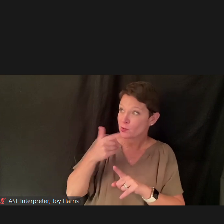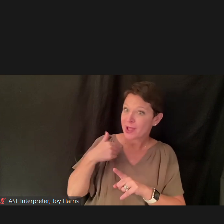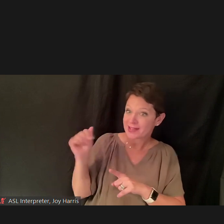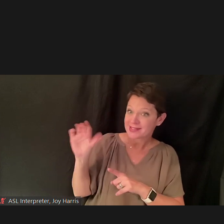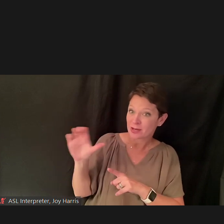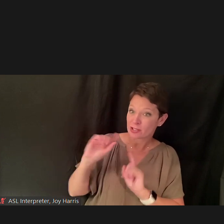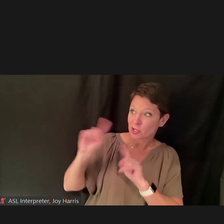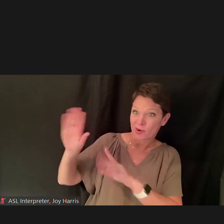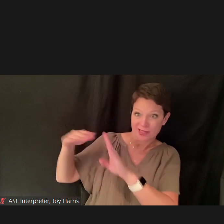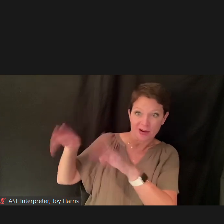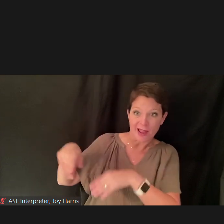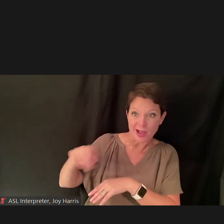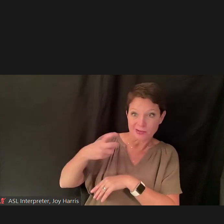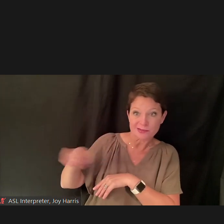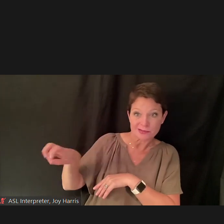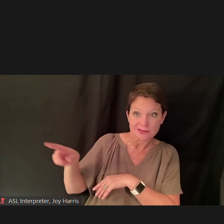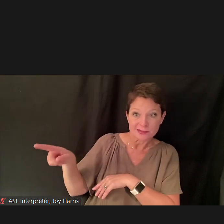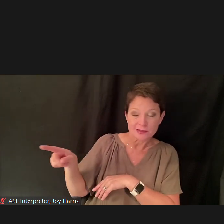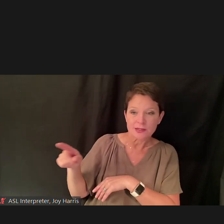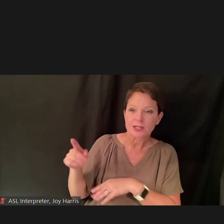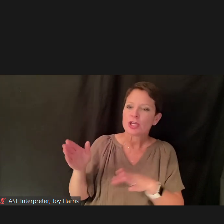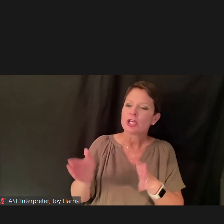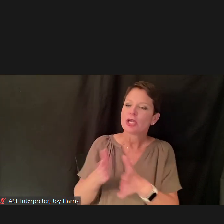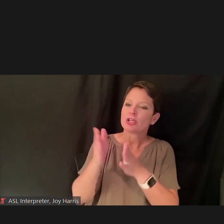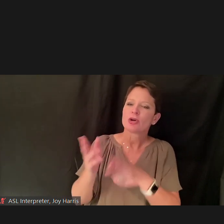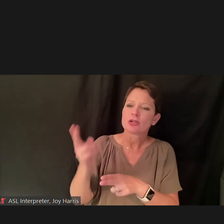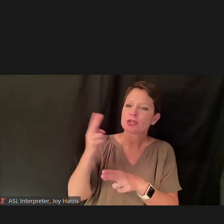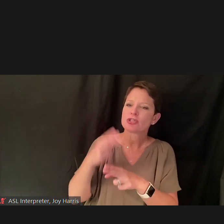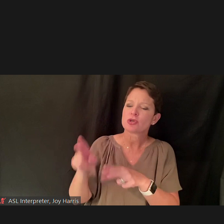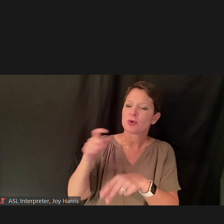centro comunitario que tenga aire acondicionado.